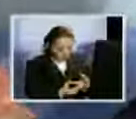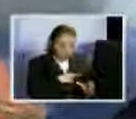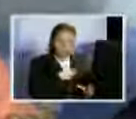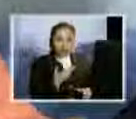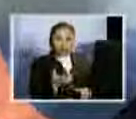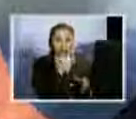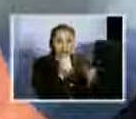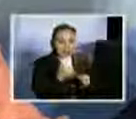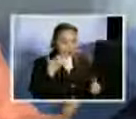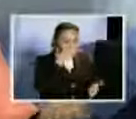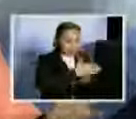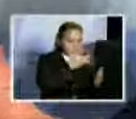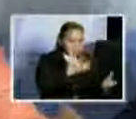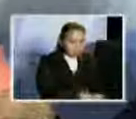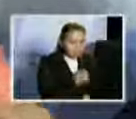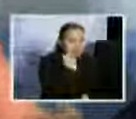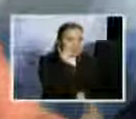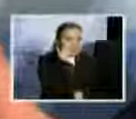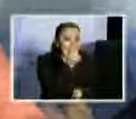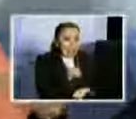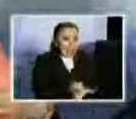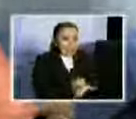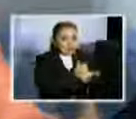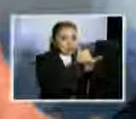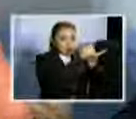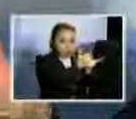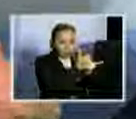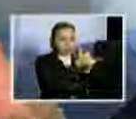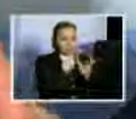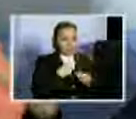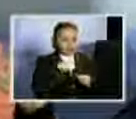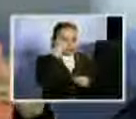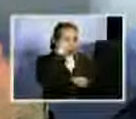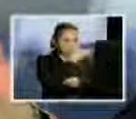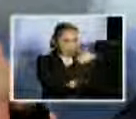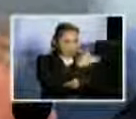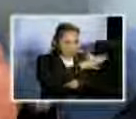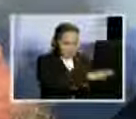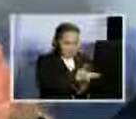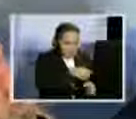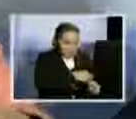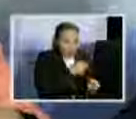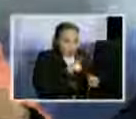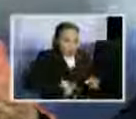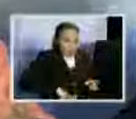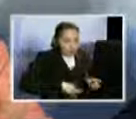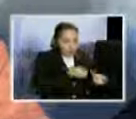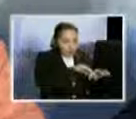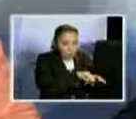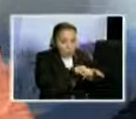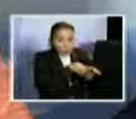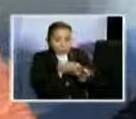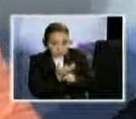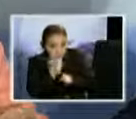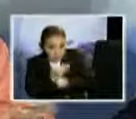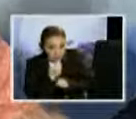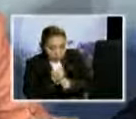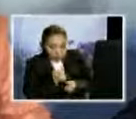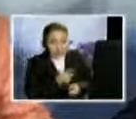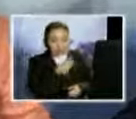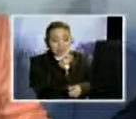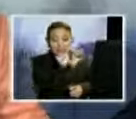años rescatistas que tratan de ayudar a los granjeros a llevar esto. El gobierno de Bélgica lo hace, no tienen los medios suficientes.